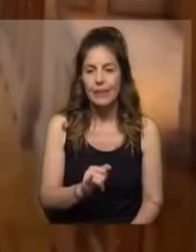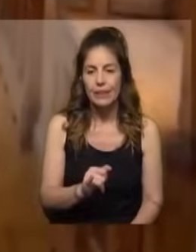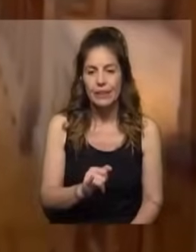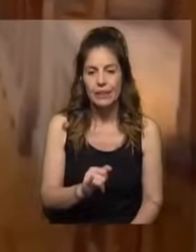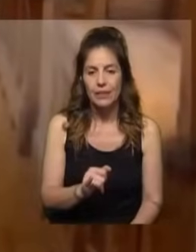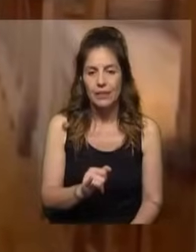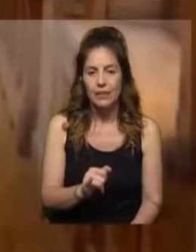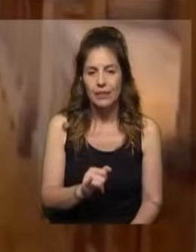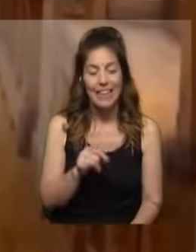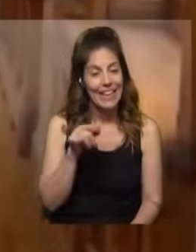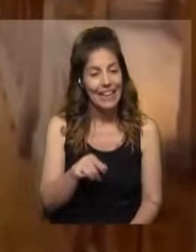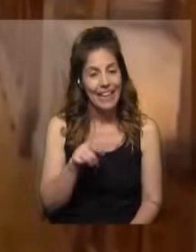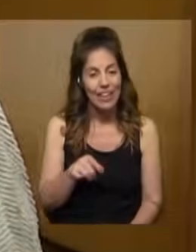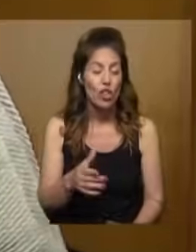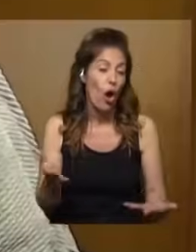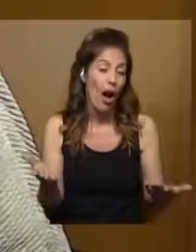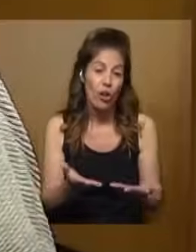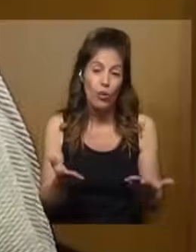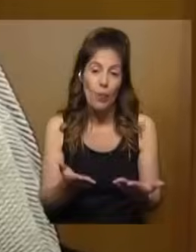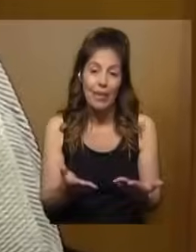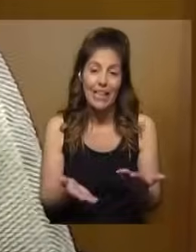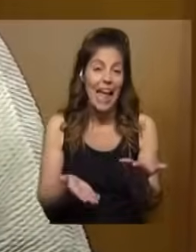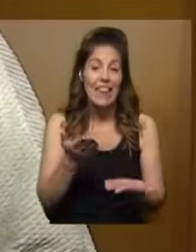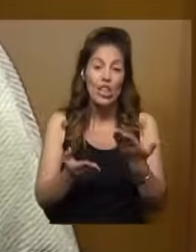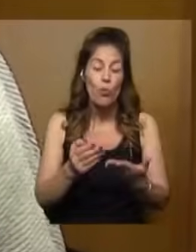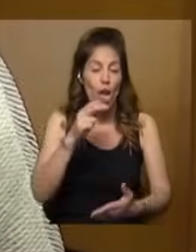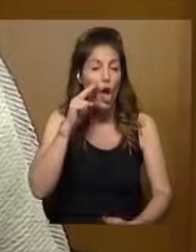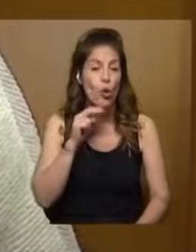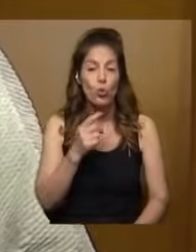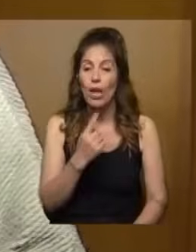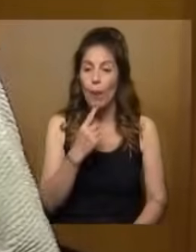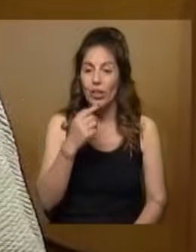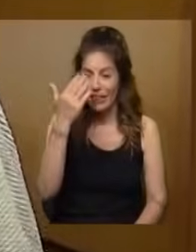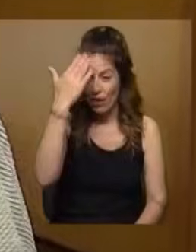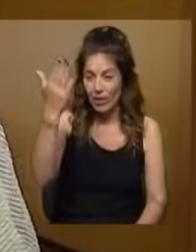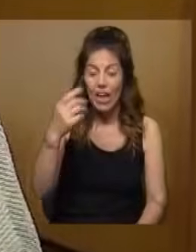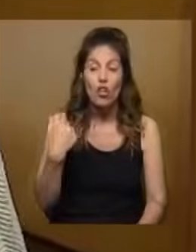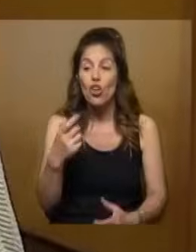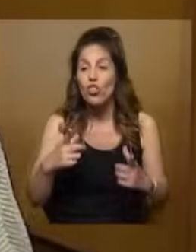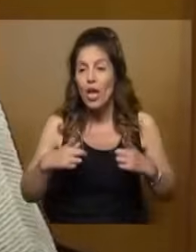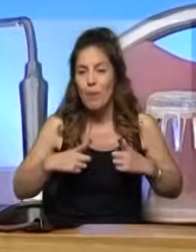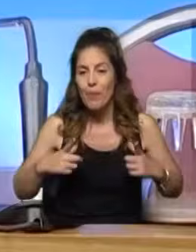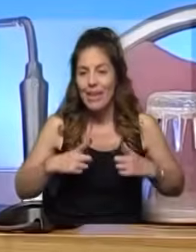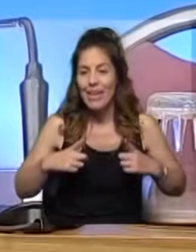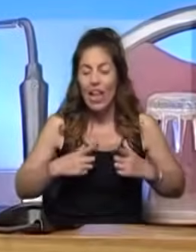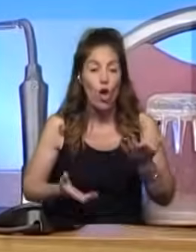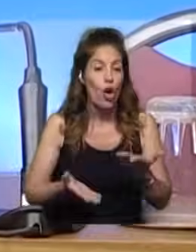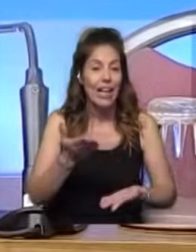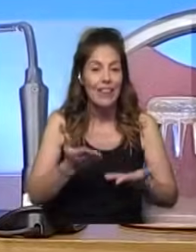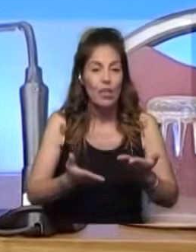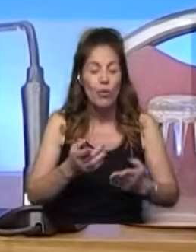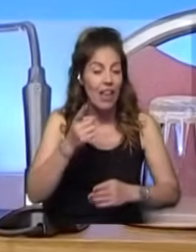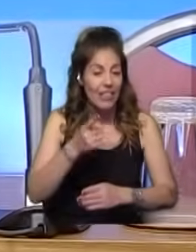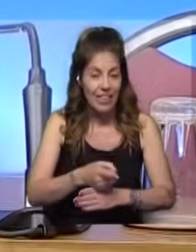bueno Esto actualmente está en el tribunal de conducta política del frente amplio y estamos a la espera de que el tribunal